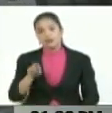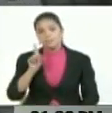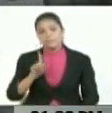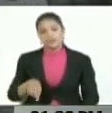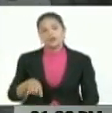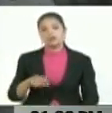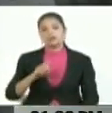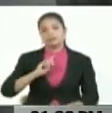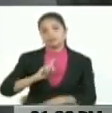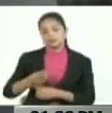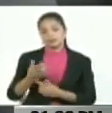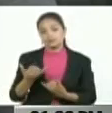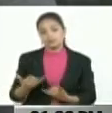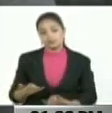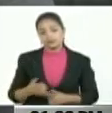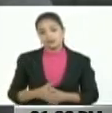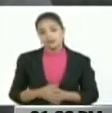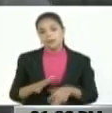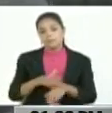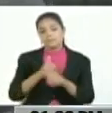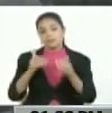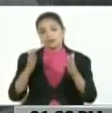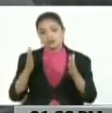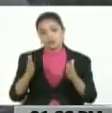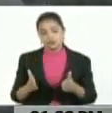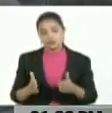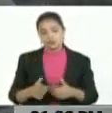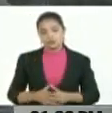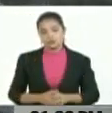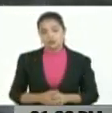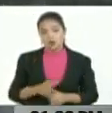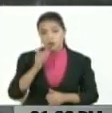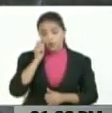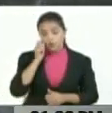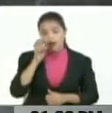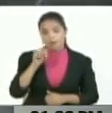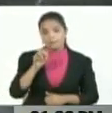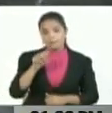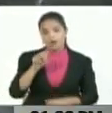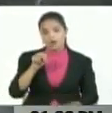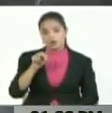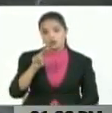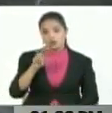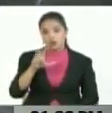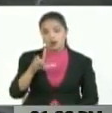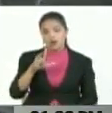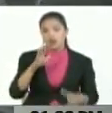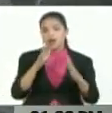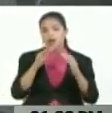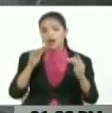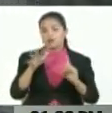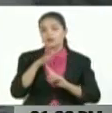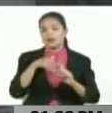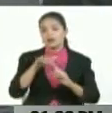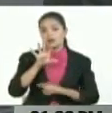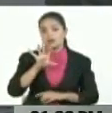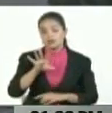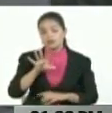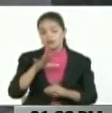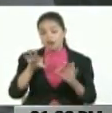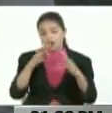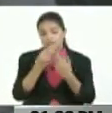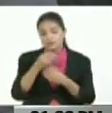le ha instruido pues al ministro Manuel Quevedo, de Hábitat y Vivienda, establecer